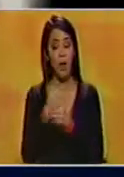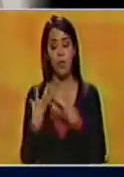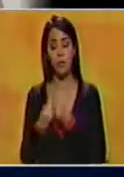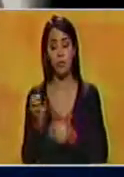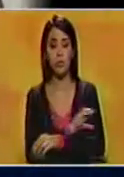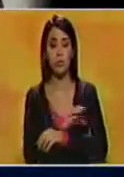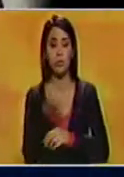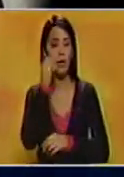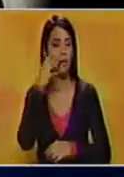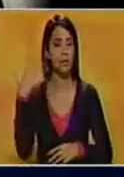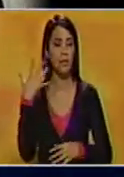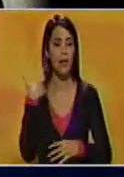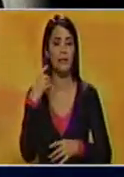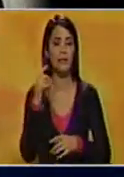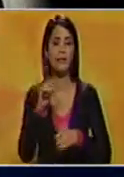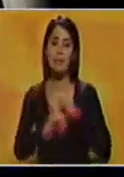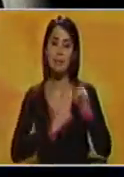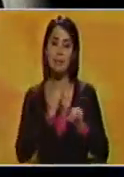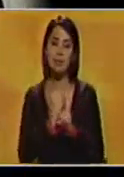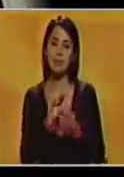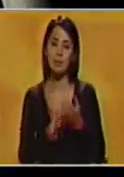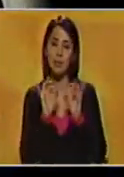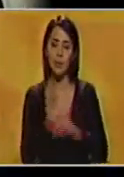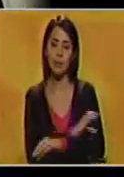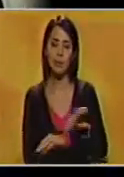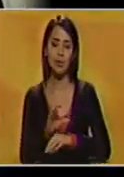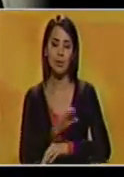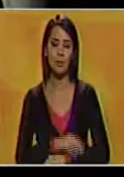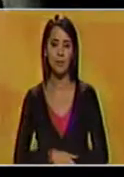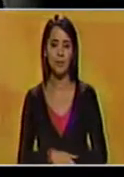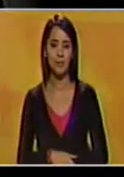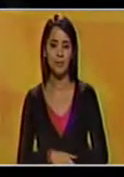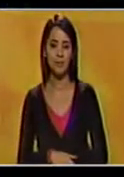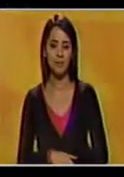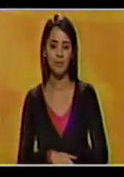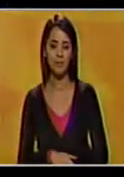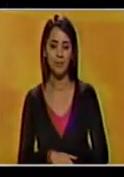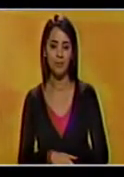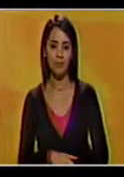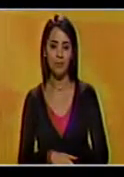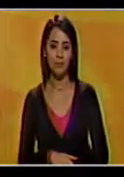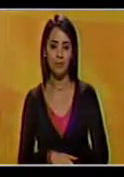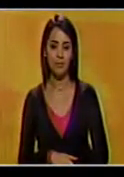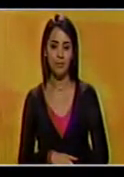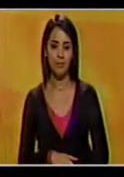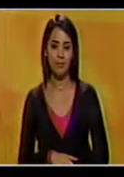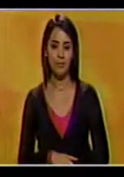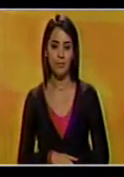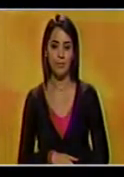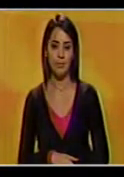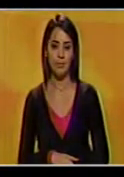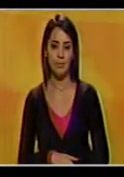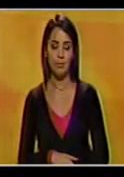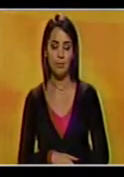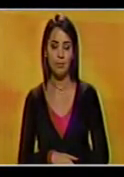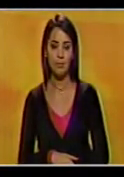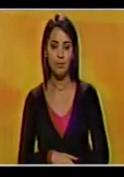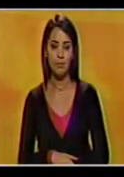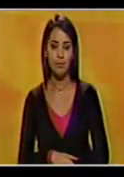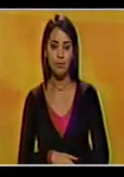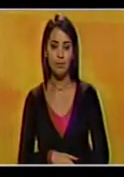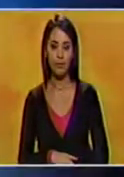estrellas internacionales consolidadas del mundo de la música pop. Jugar una Copa Mundial